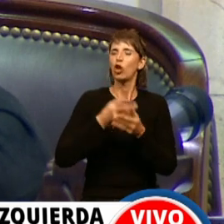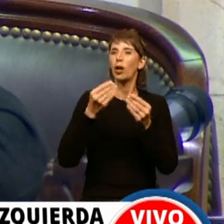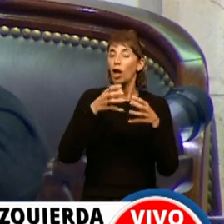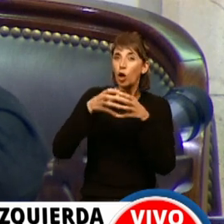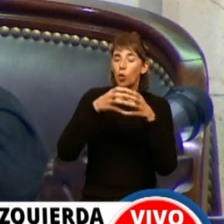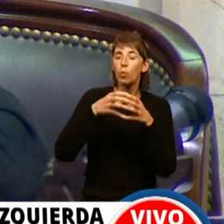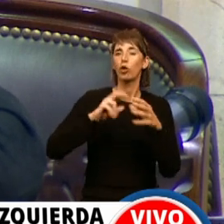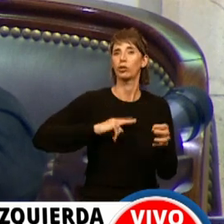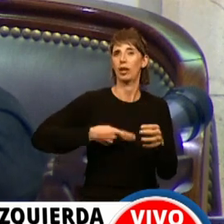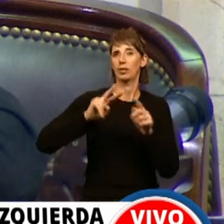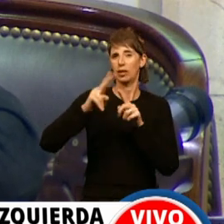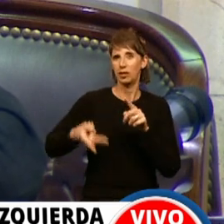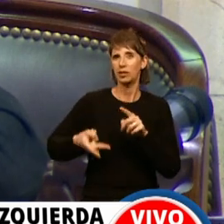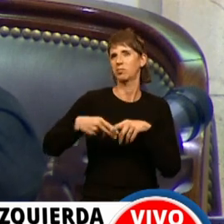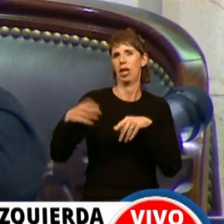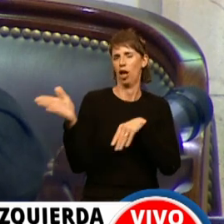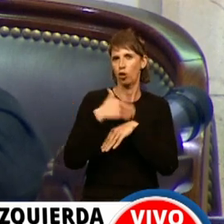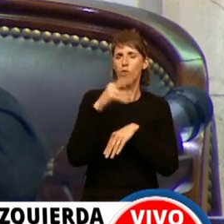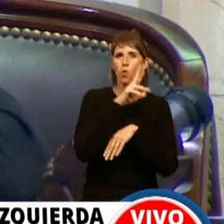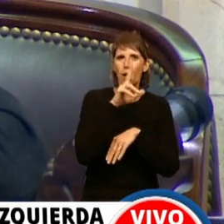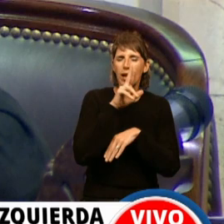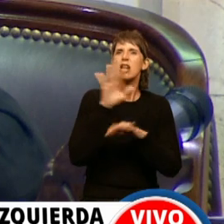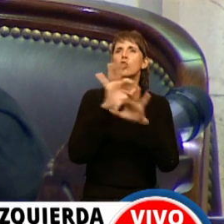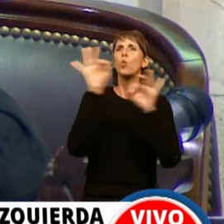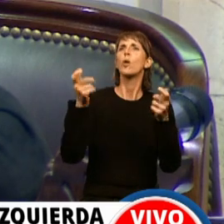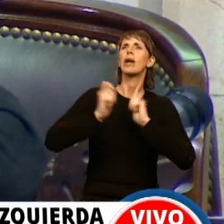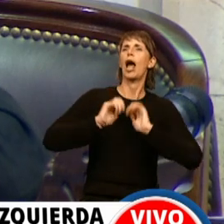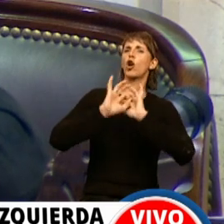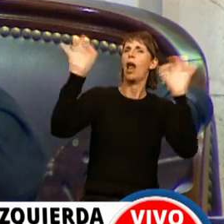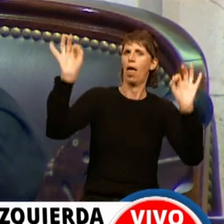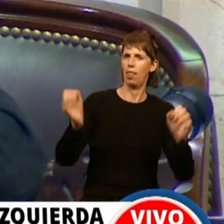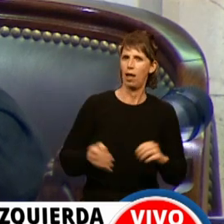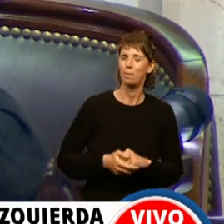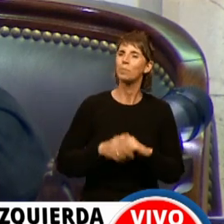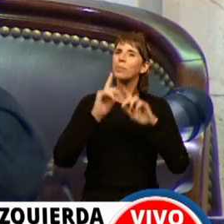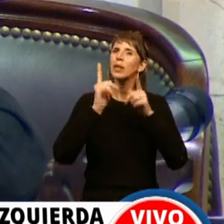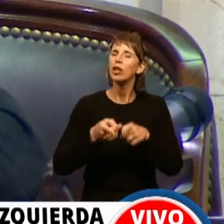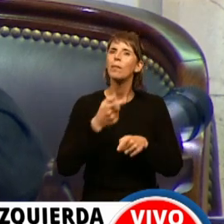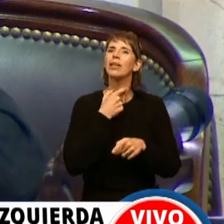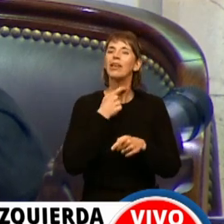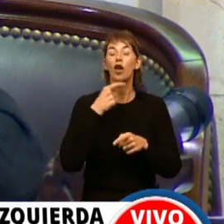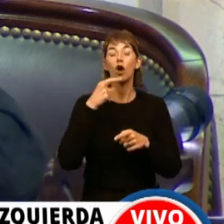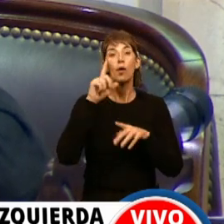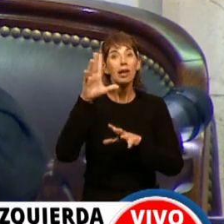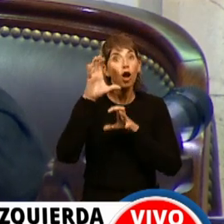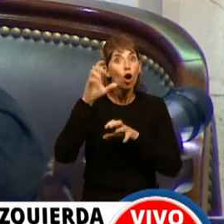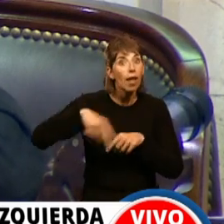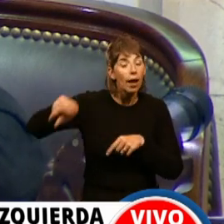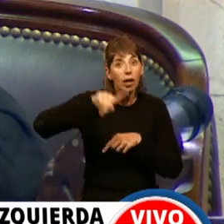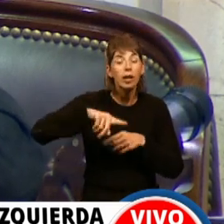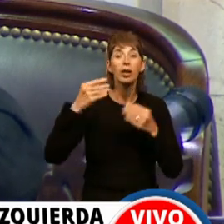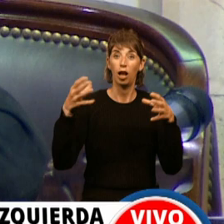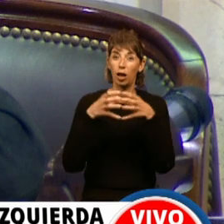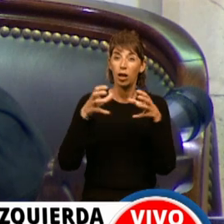toda la generó femenino nadie nos regaló nada y en particular quiero recordar que el colectivo